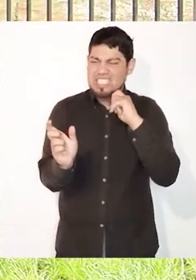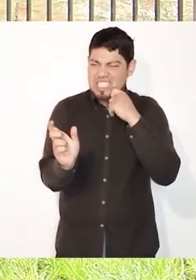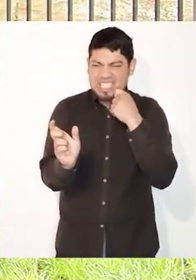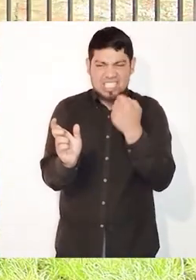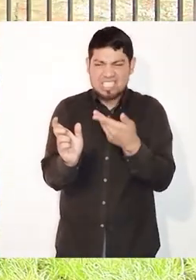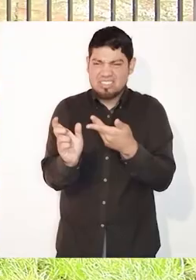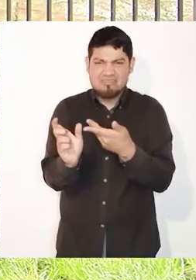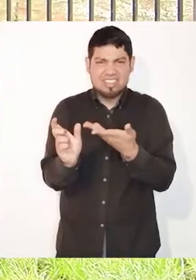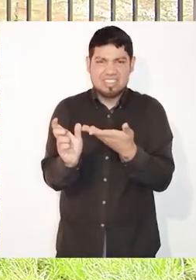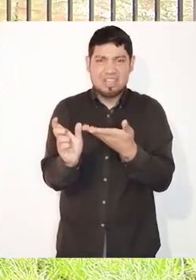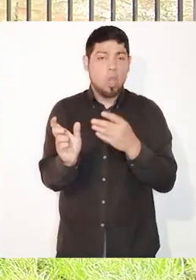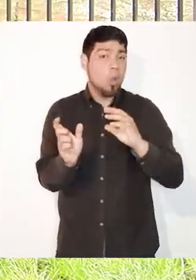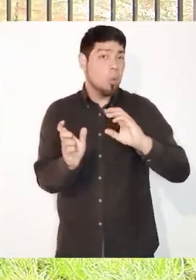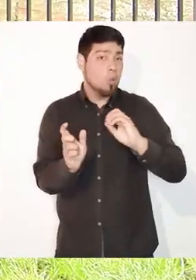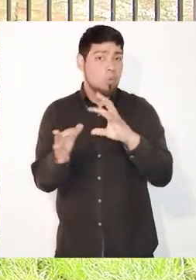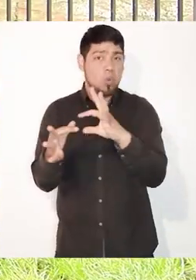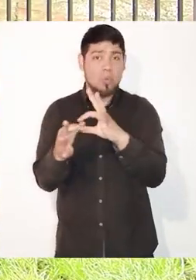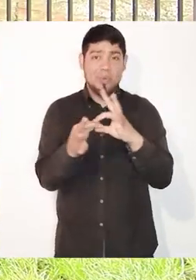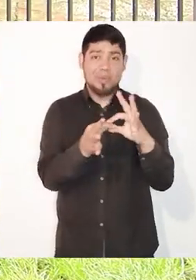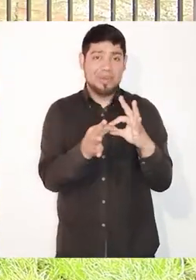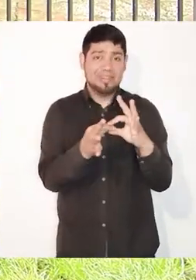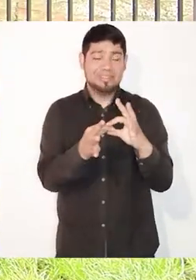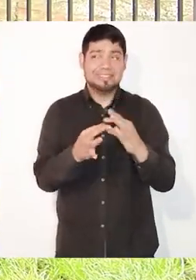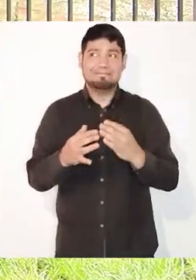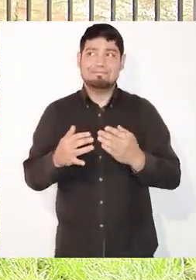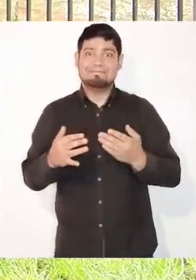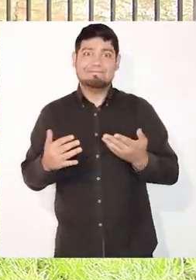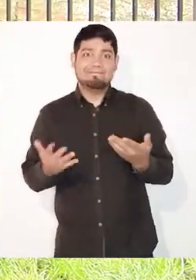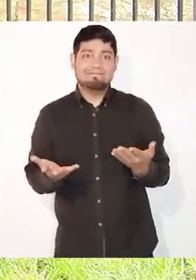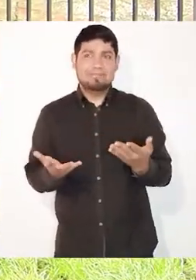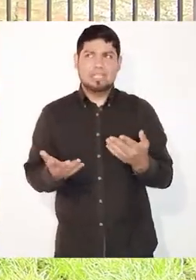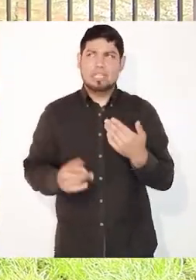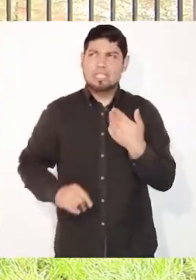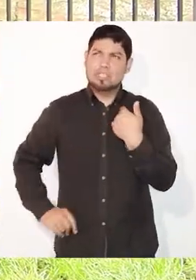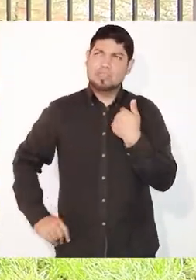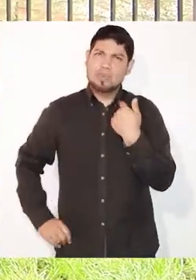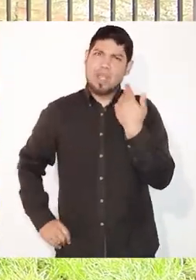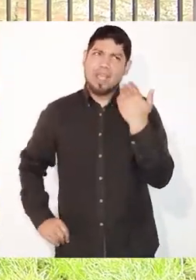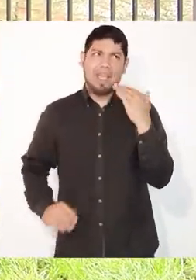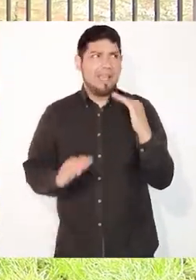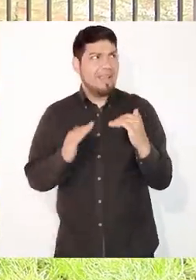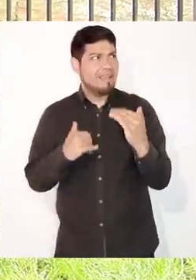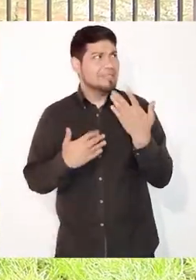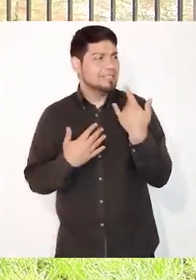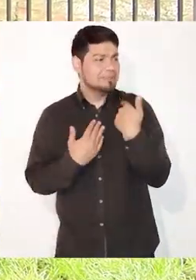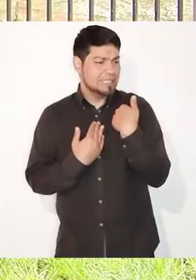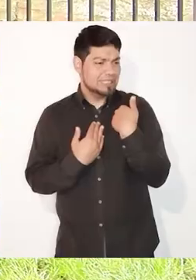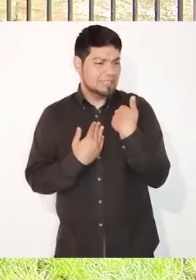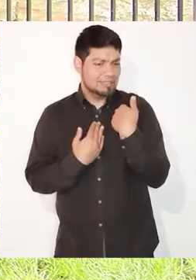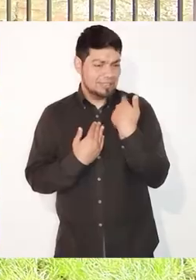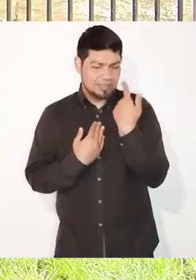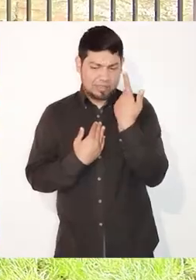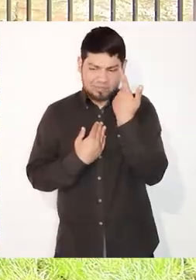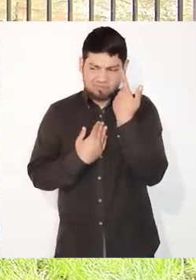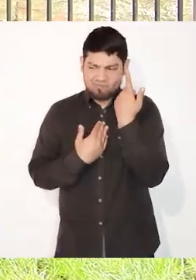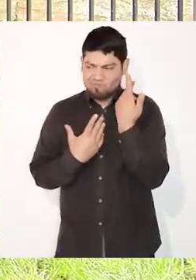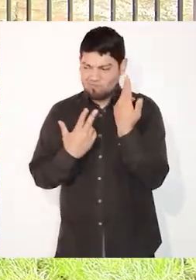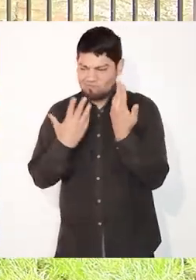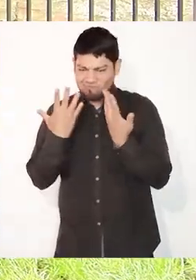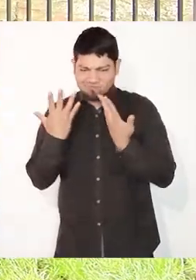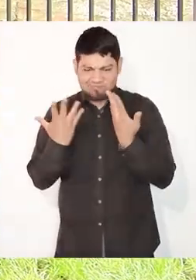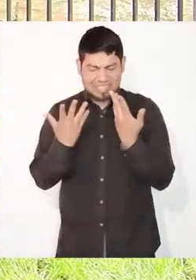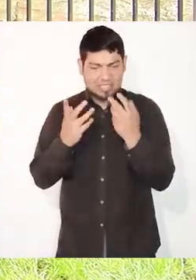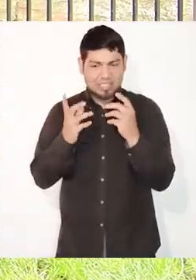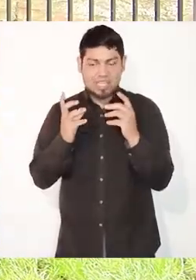palabras y palabras y oraciones y frases y versos que me provocaban